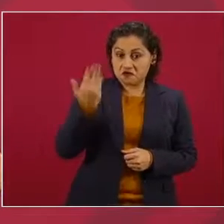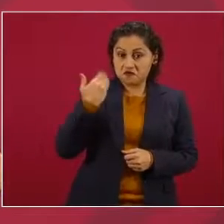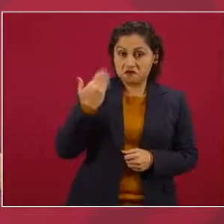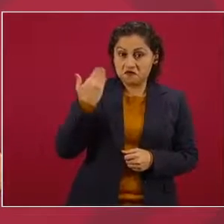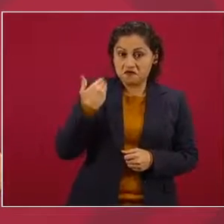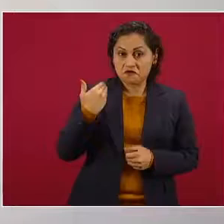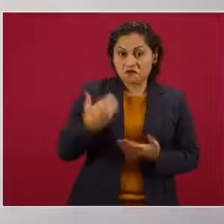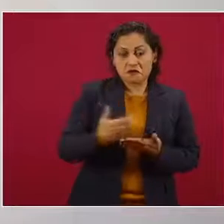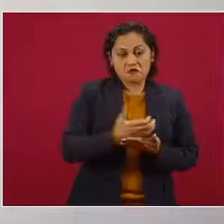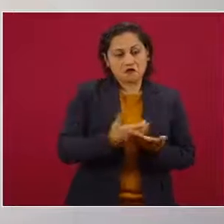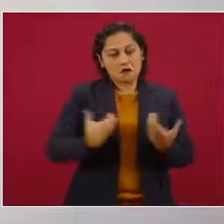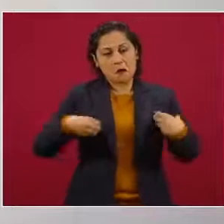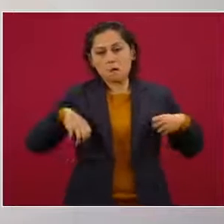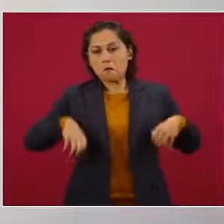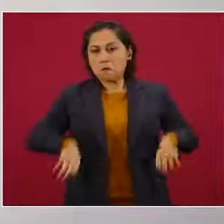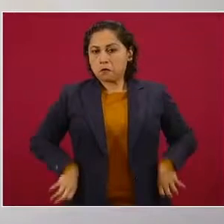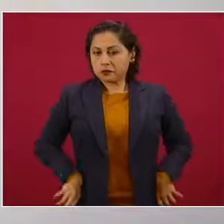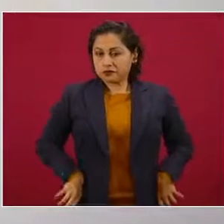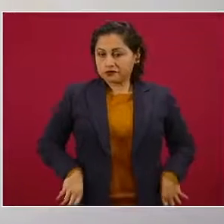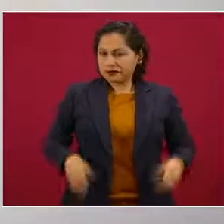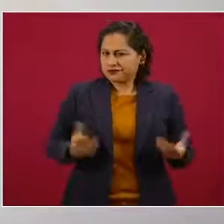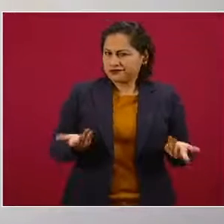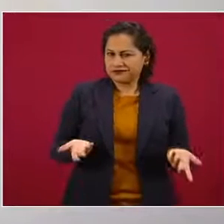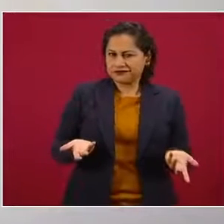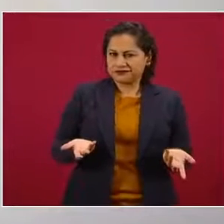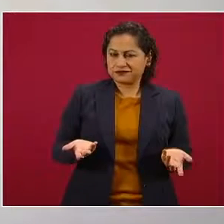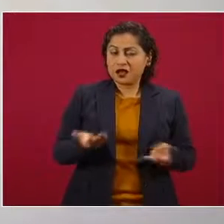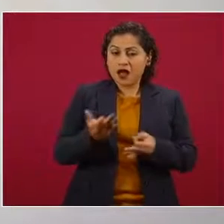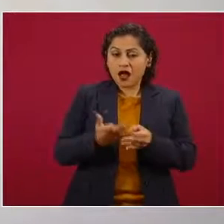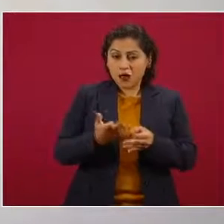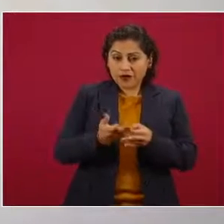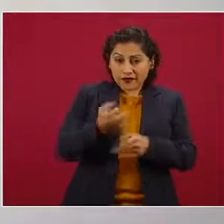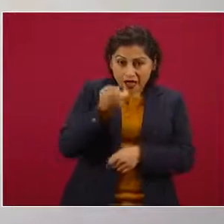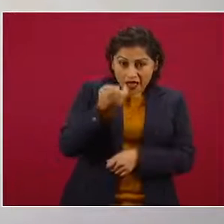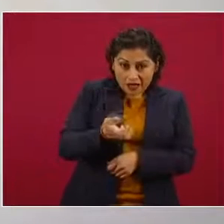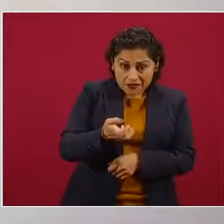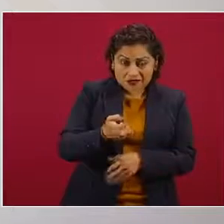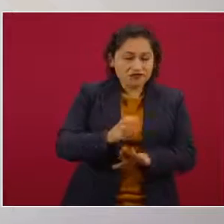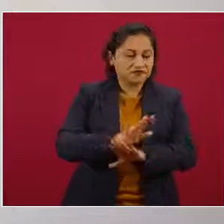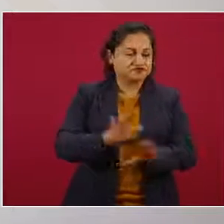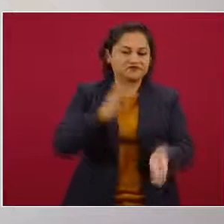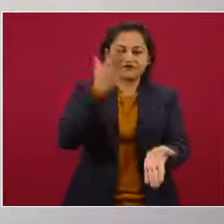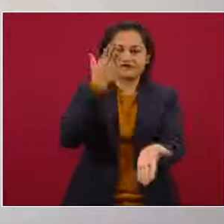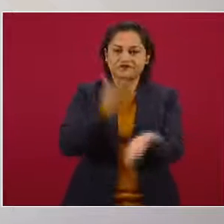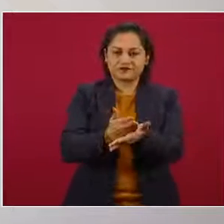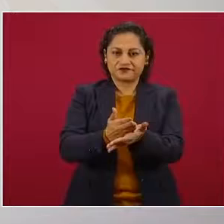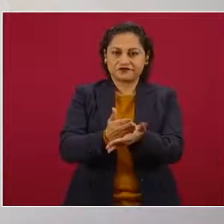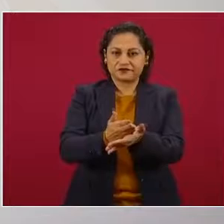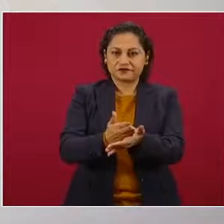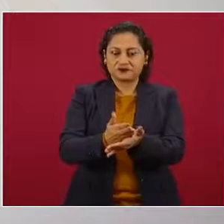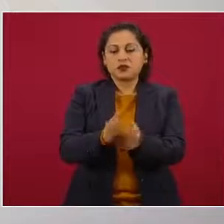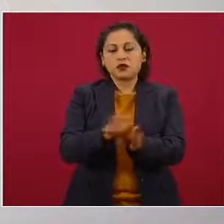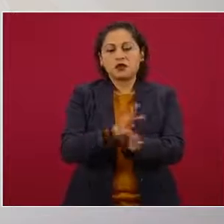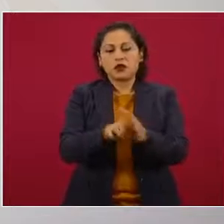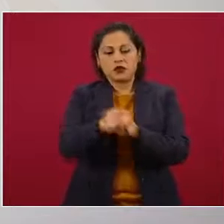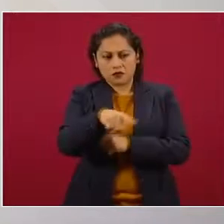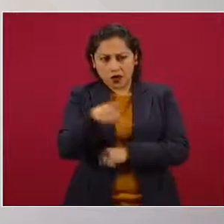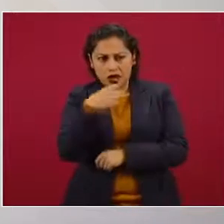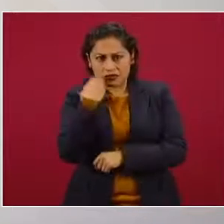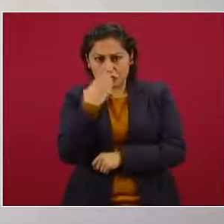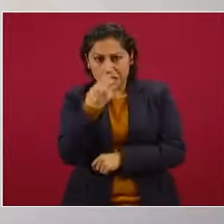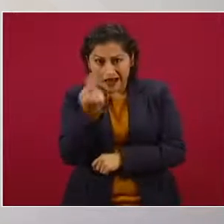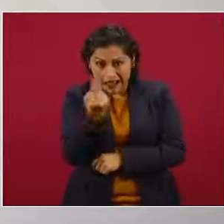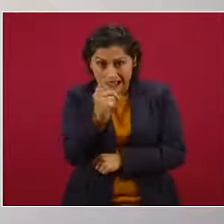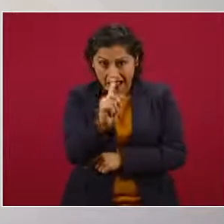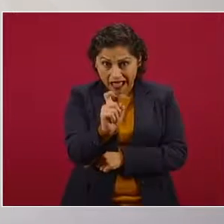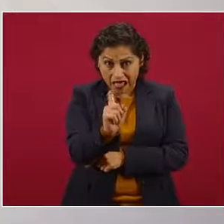sus billullos. Entonces ya no. Entonces se necesita que haya agua en la escuela,